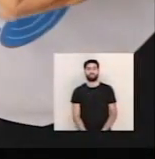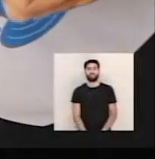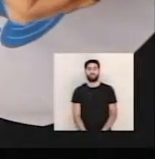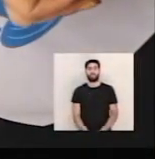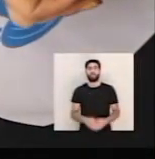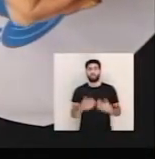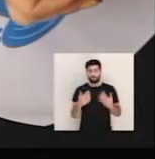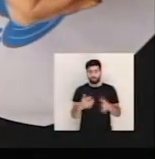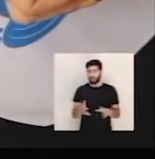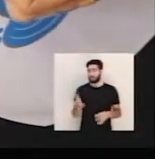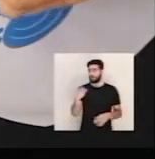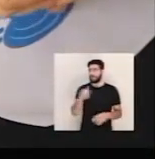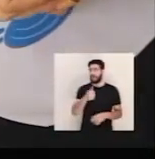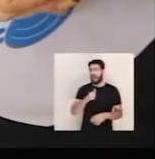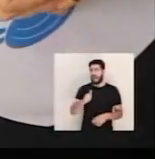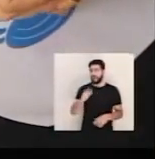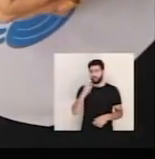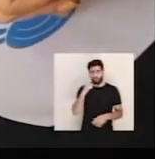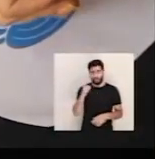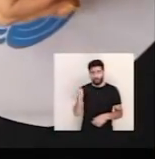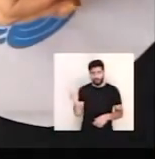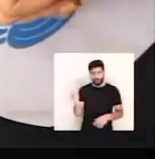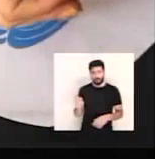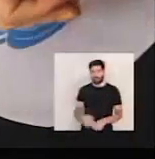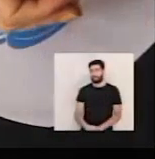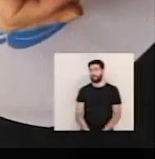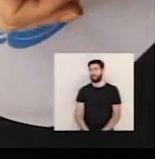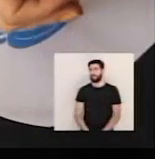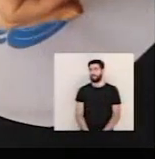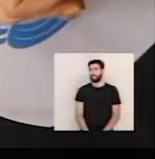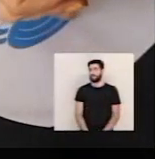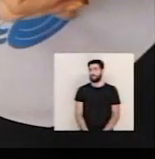nuestras manitas bajo el agua y el agua